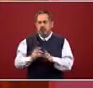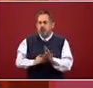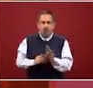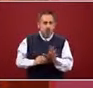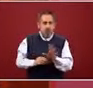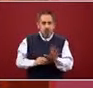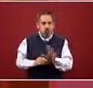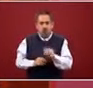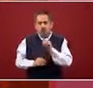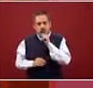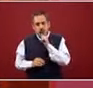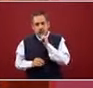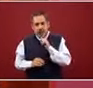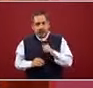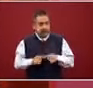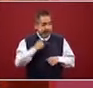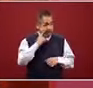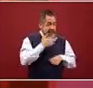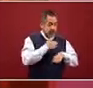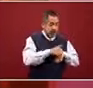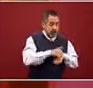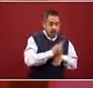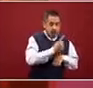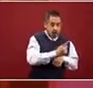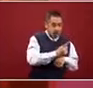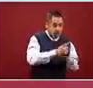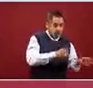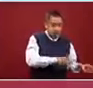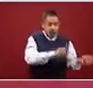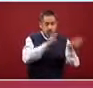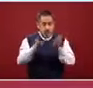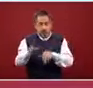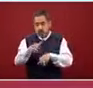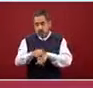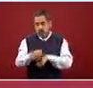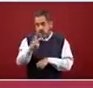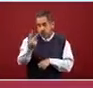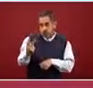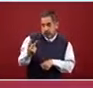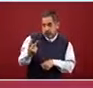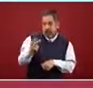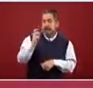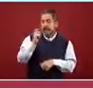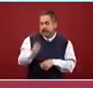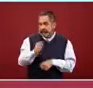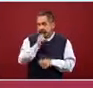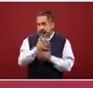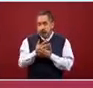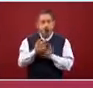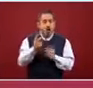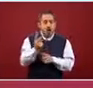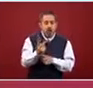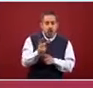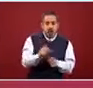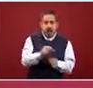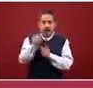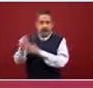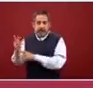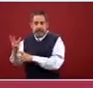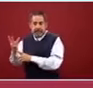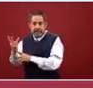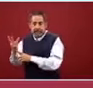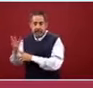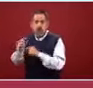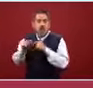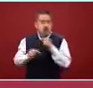o la identificación de un cambio de etapa o de escenario, por ejemplo, del 1 al 2 o del 2 al 3, es un